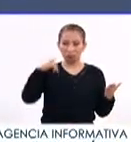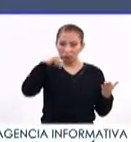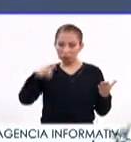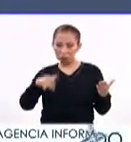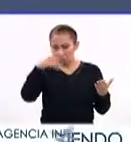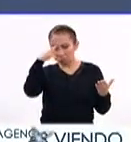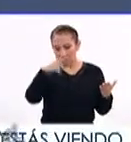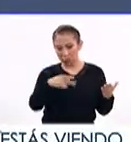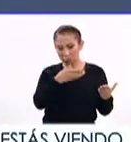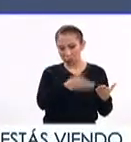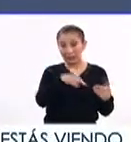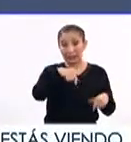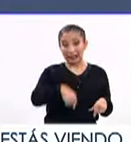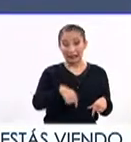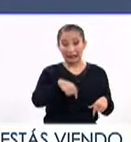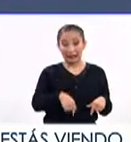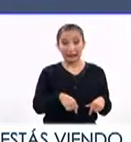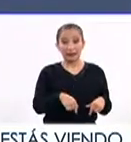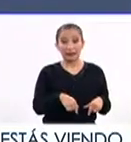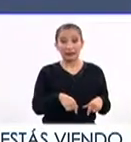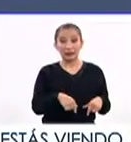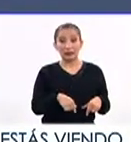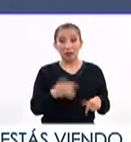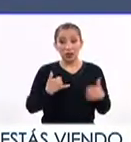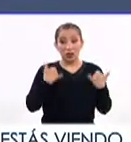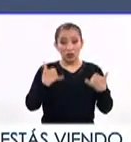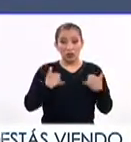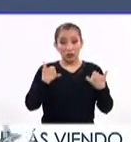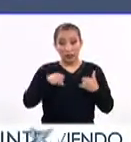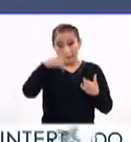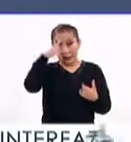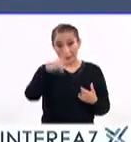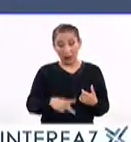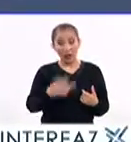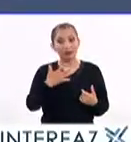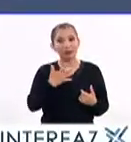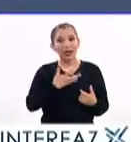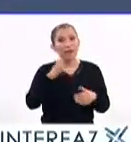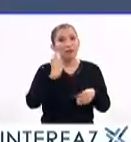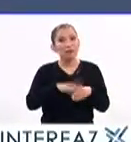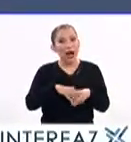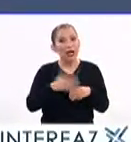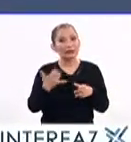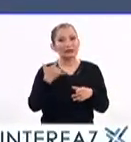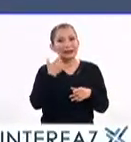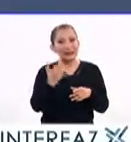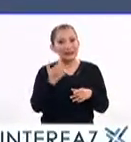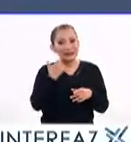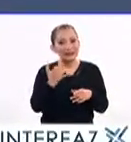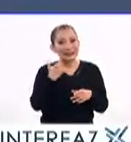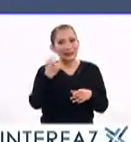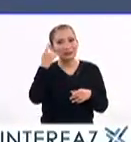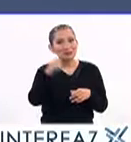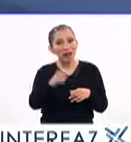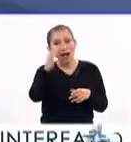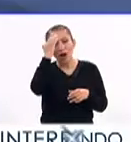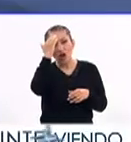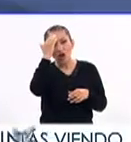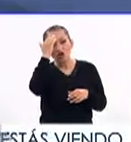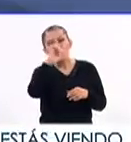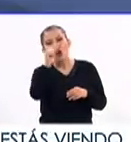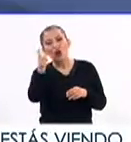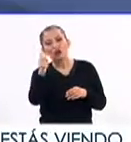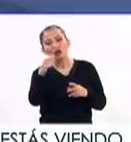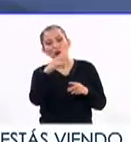Italia, aquí como los jóvenes mexicanos tienen más esfuerzo para conocer